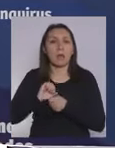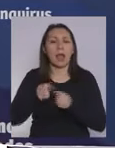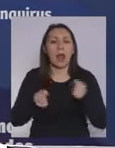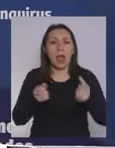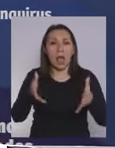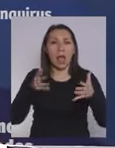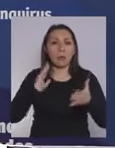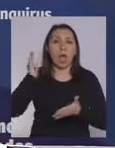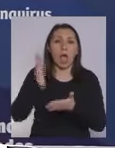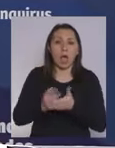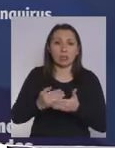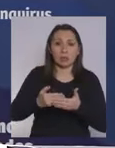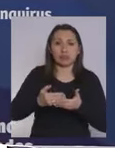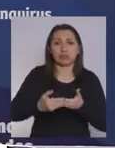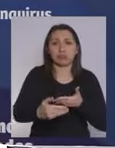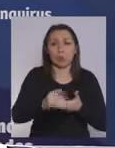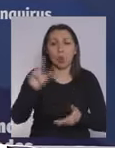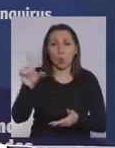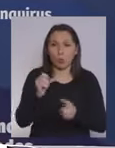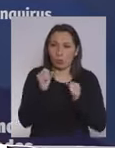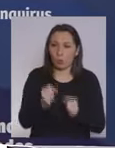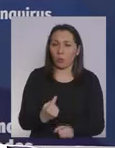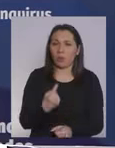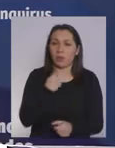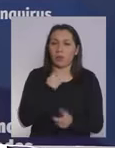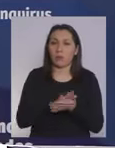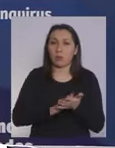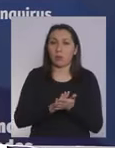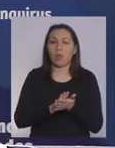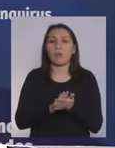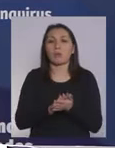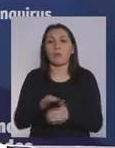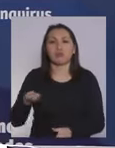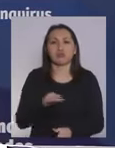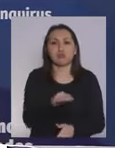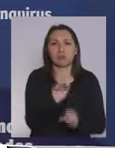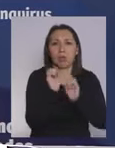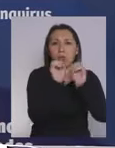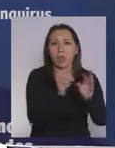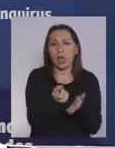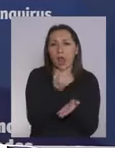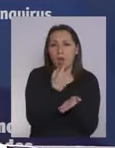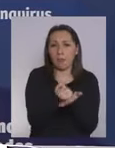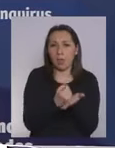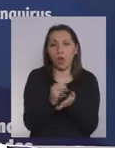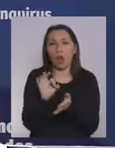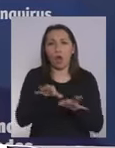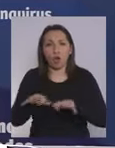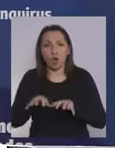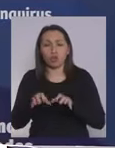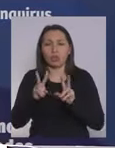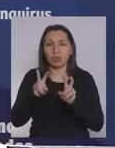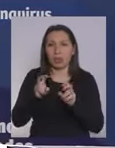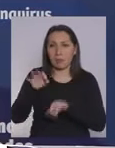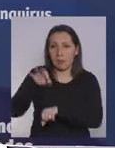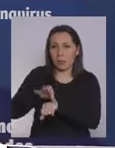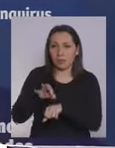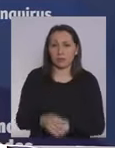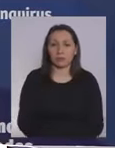durar hasta el día lunes podría haberse de verdad afectado por ejemplo el traslado tanto de medicamentos como en su médico ministro yo estoy preocupado